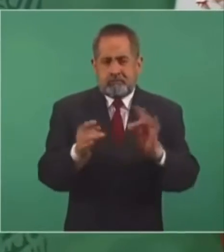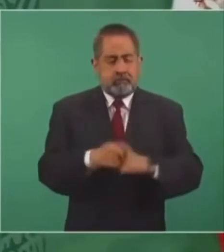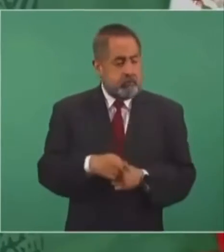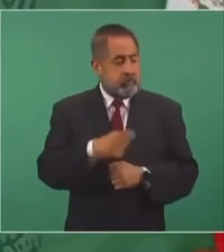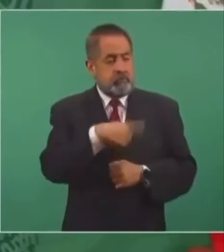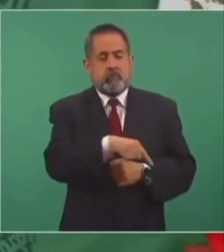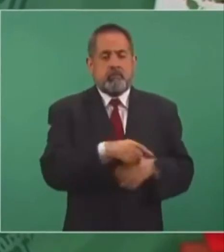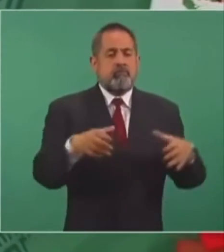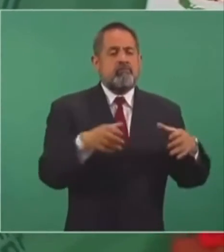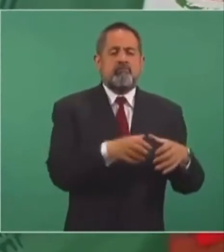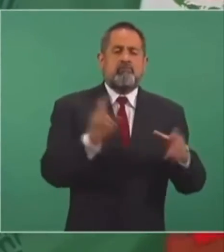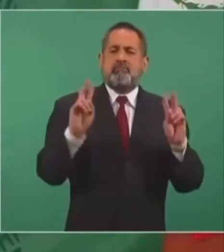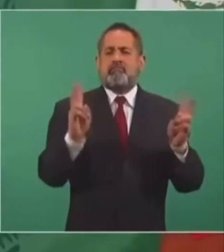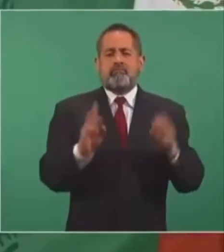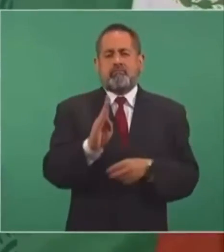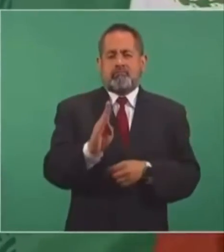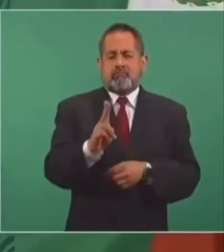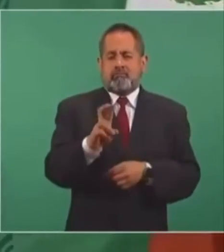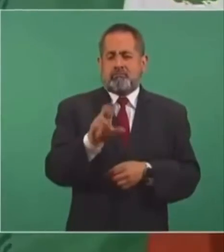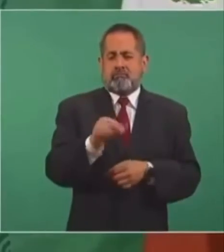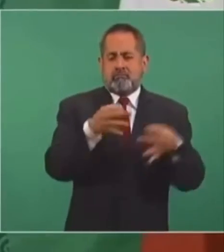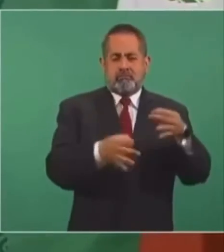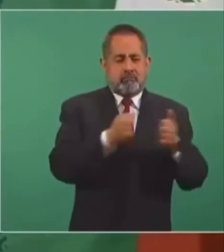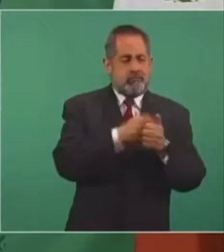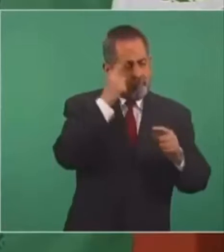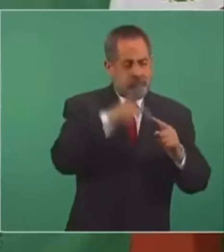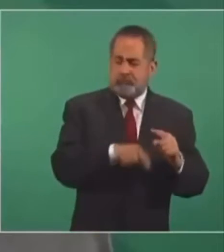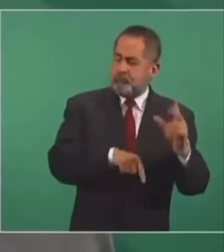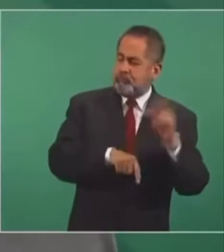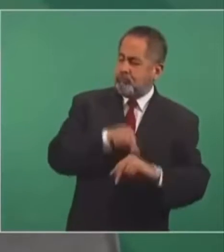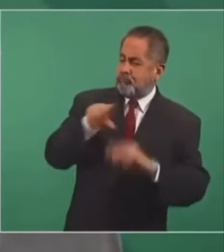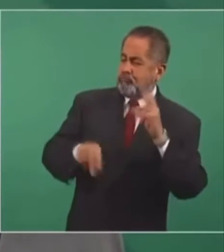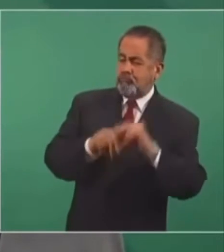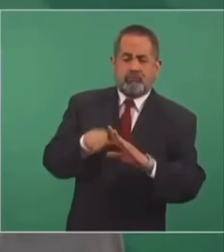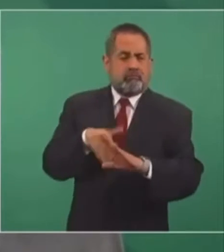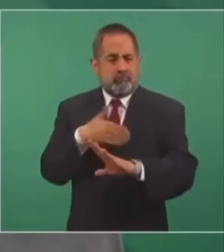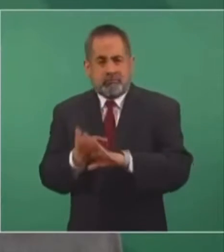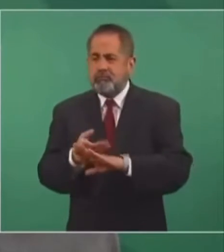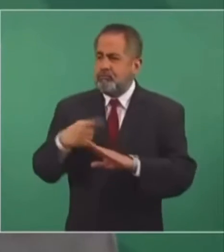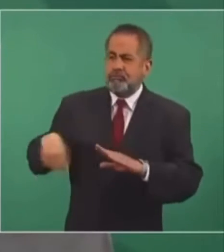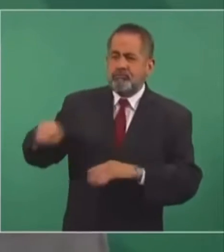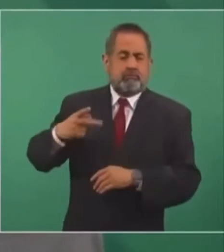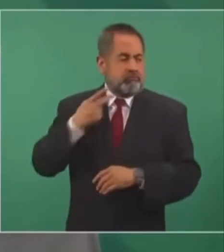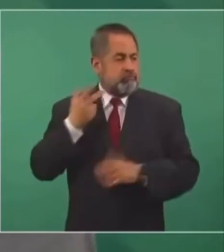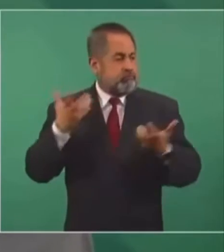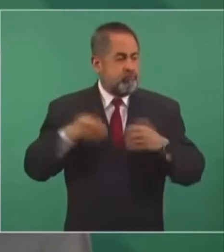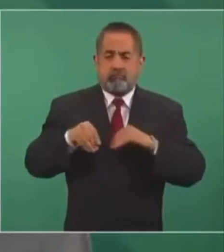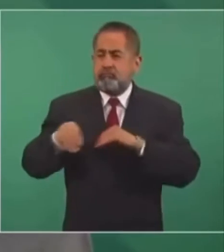irreparables al medio ambiente toda vez que fomenta la producción y el uso de energías convencionales que